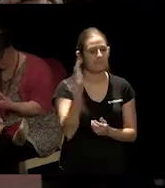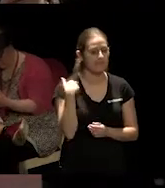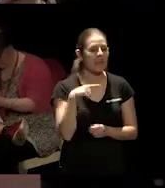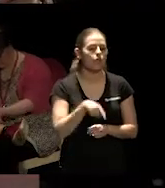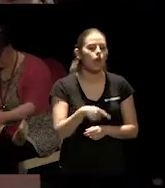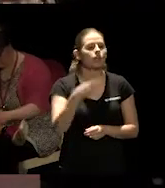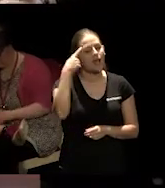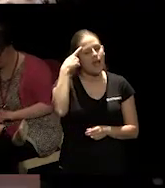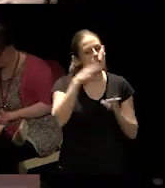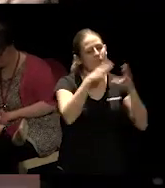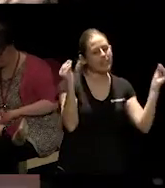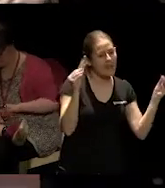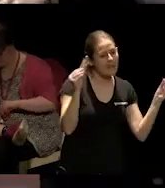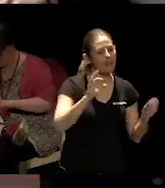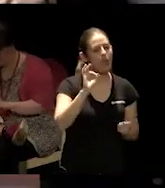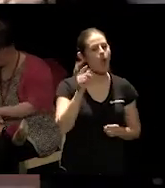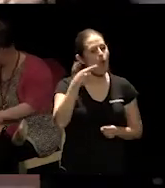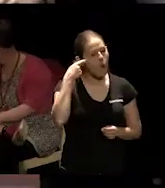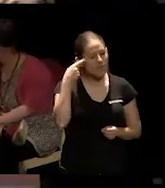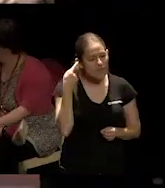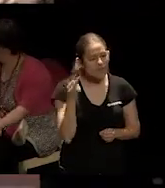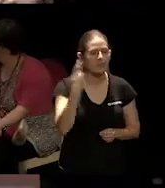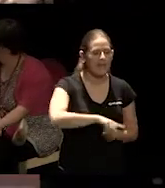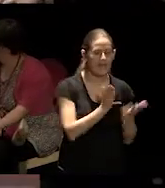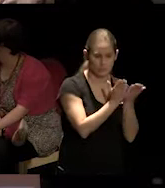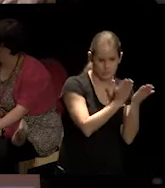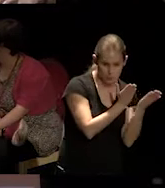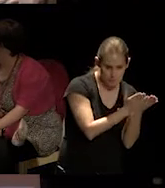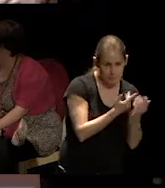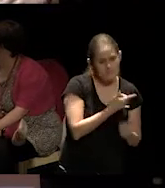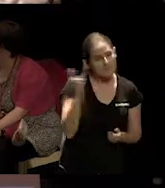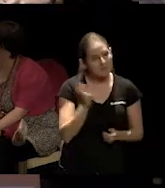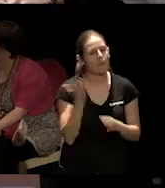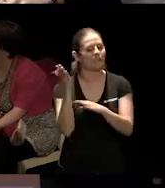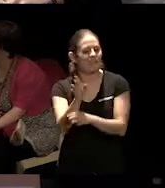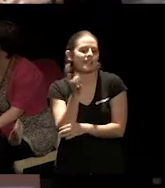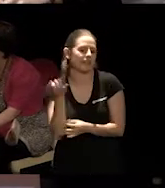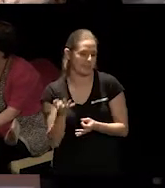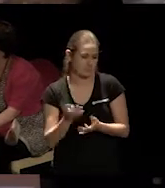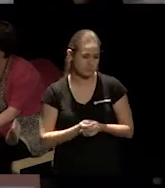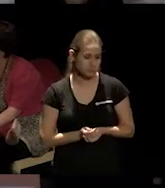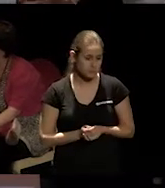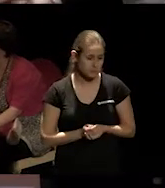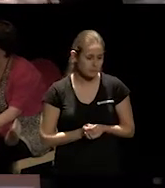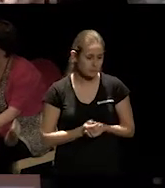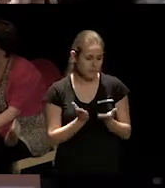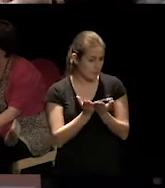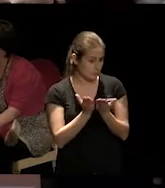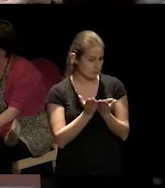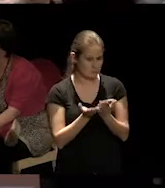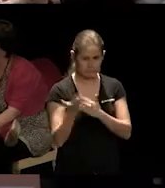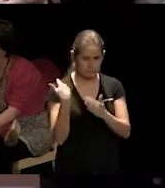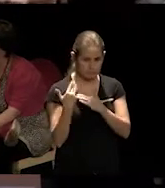la Universidad de Oviedo. Y venimos a presentar un proyecto que se formaliza en la futura presentación de un título